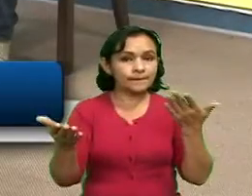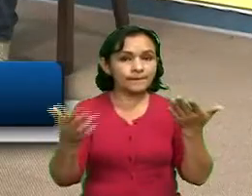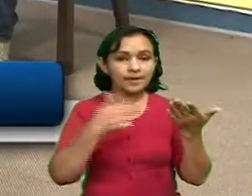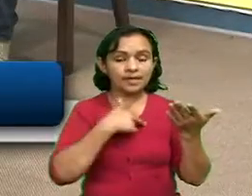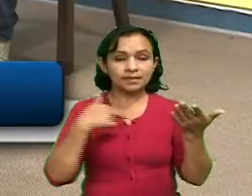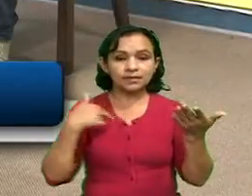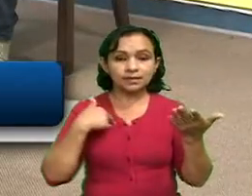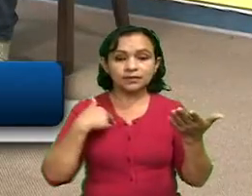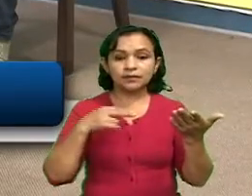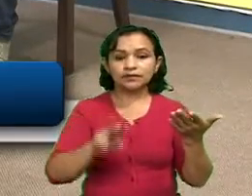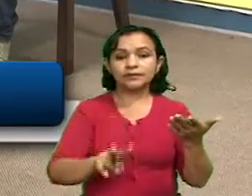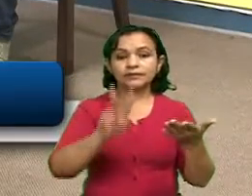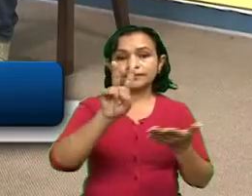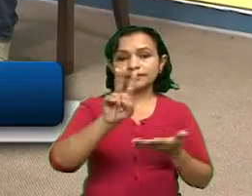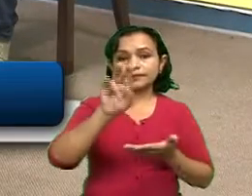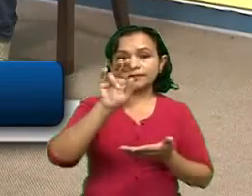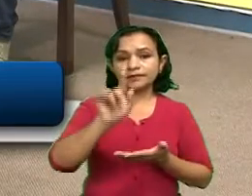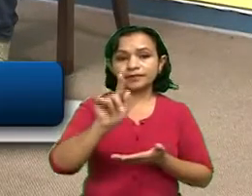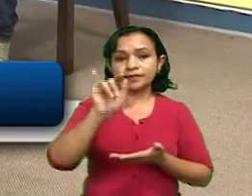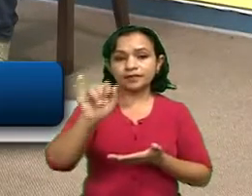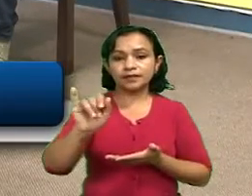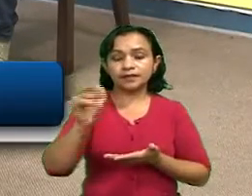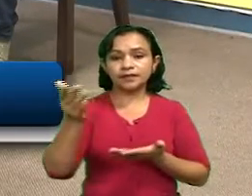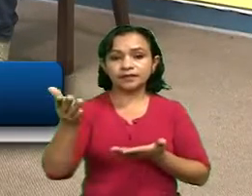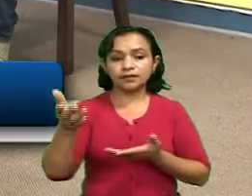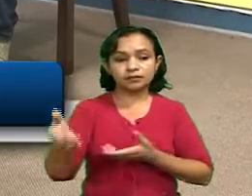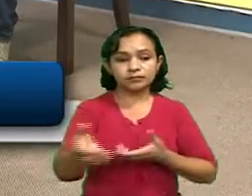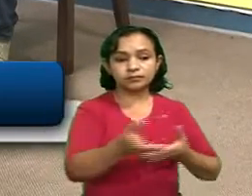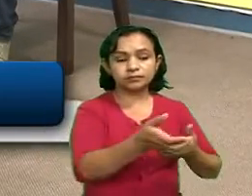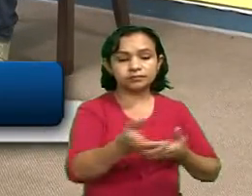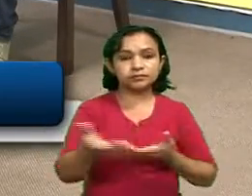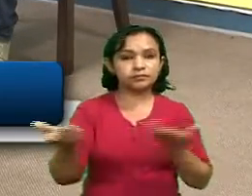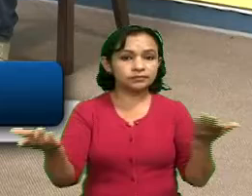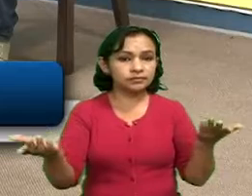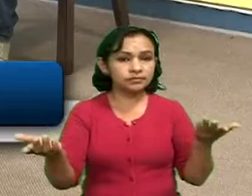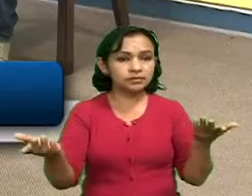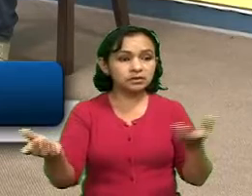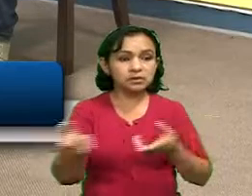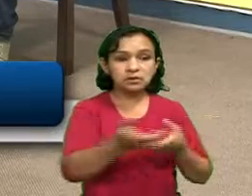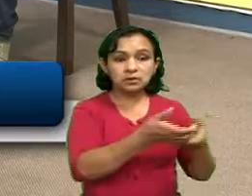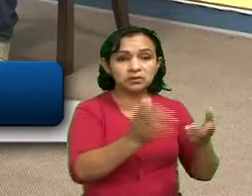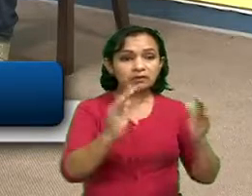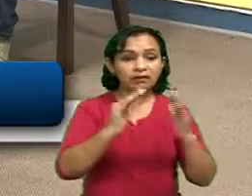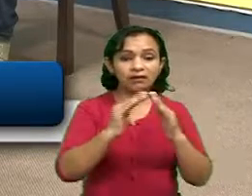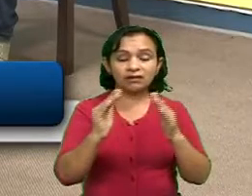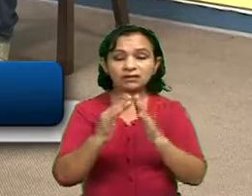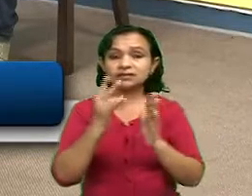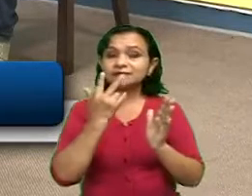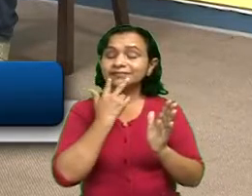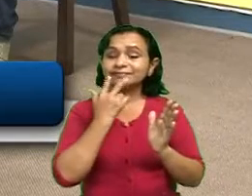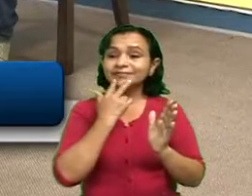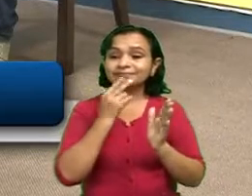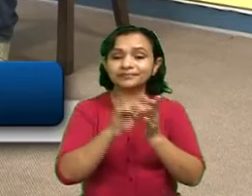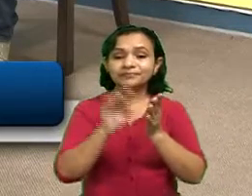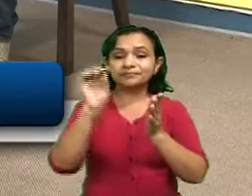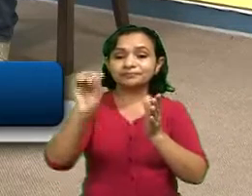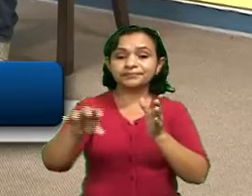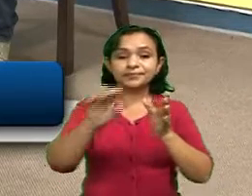dejemos aplicar el BTI y solamente dejemos fumigar. Si solamente fumigan la casa y no dejamos aplicar el